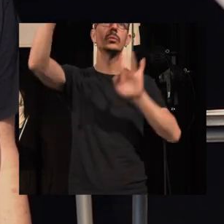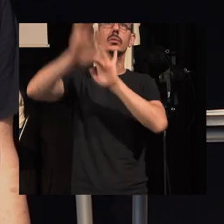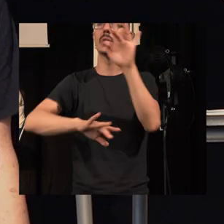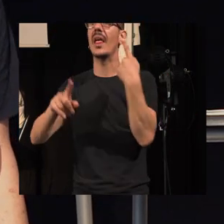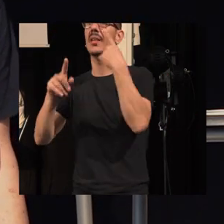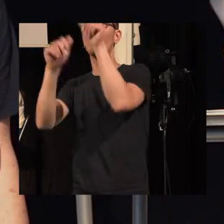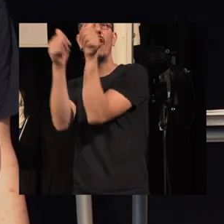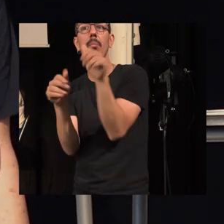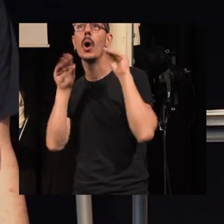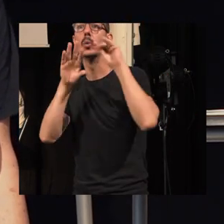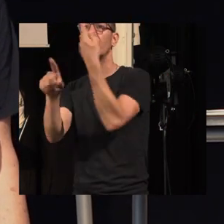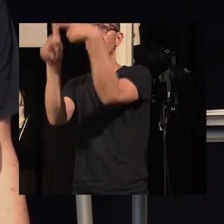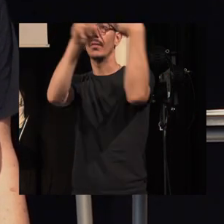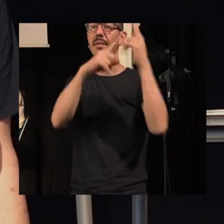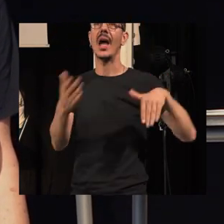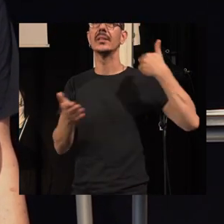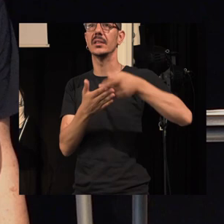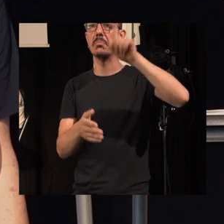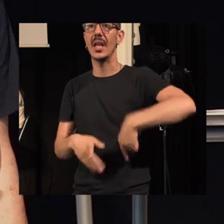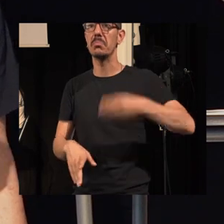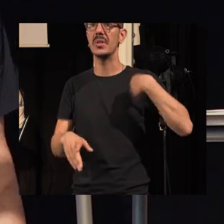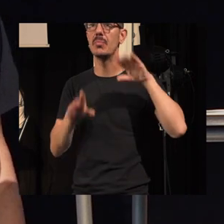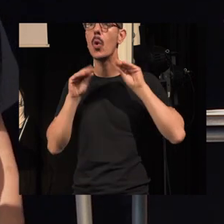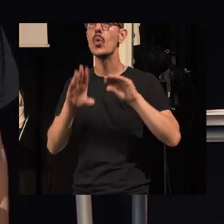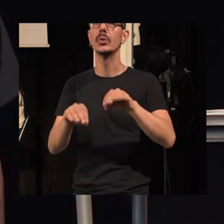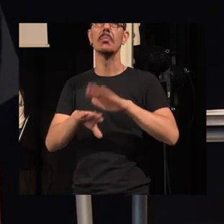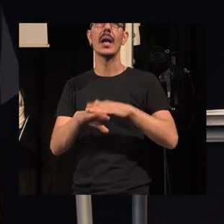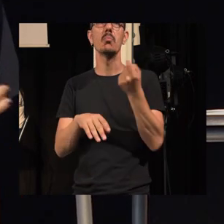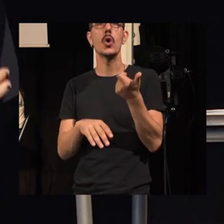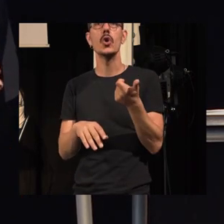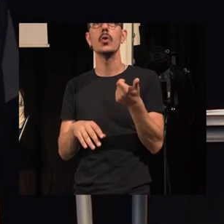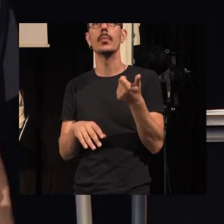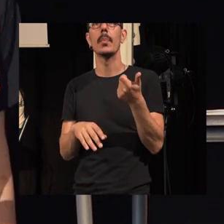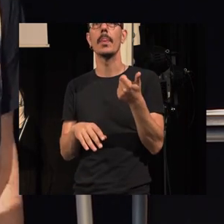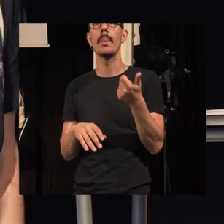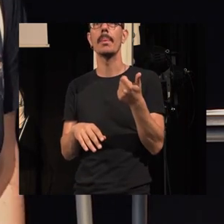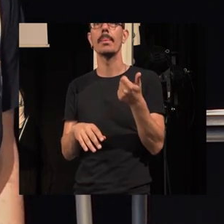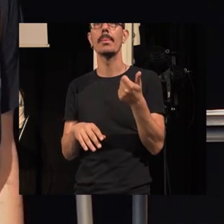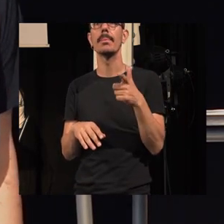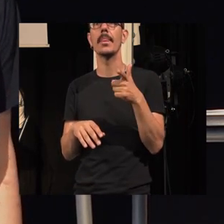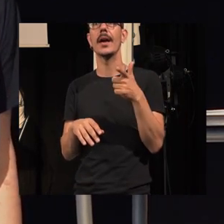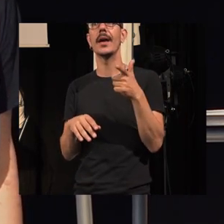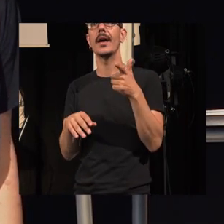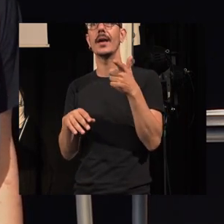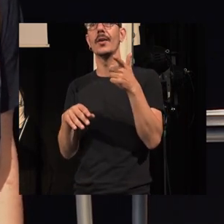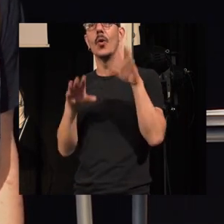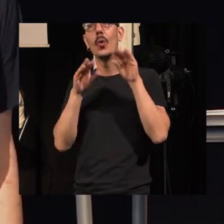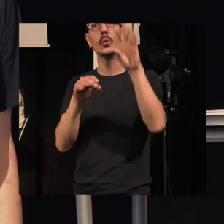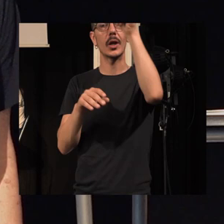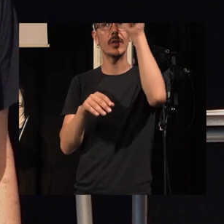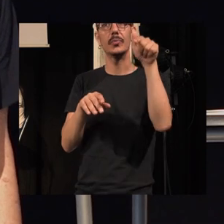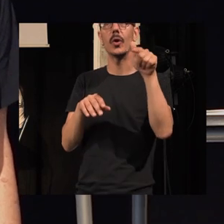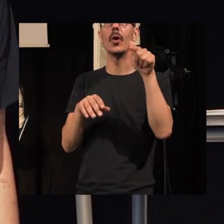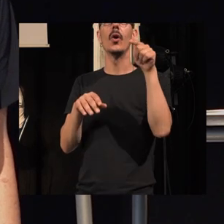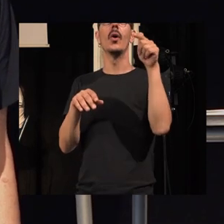se ha utilizado de una manera para preservar todo aquello que ha negado, que es las